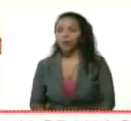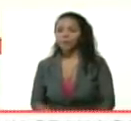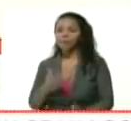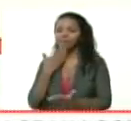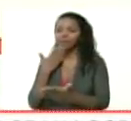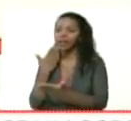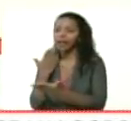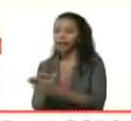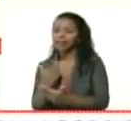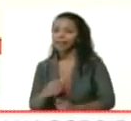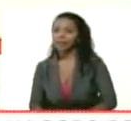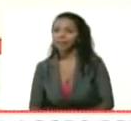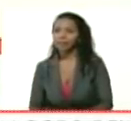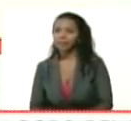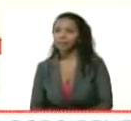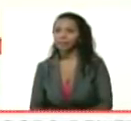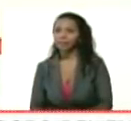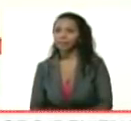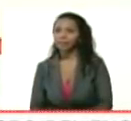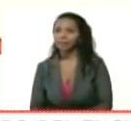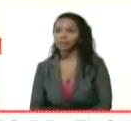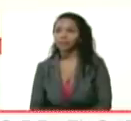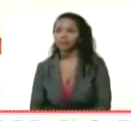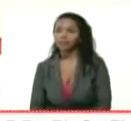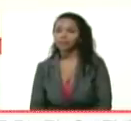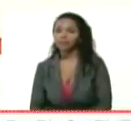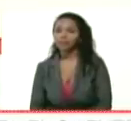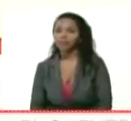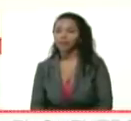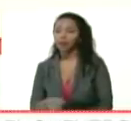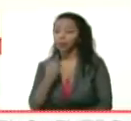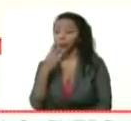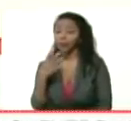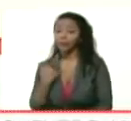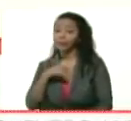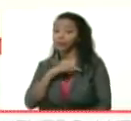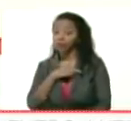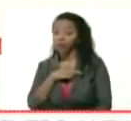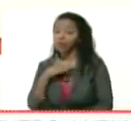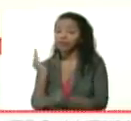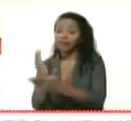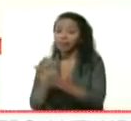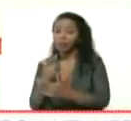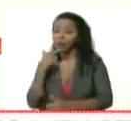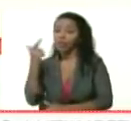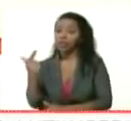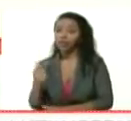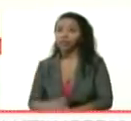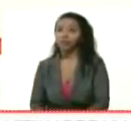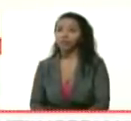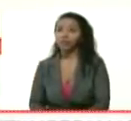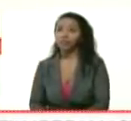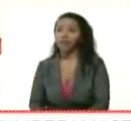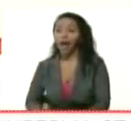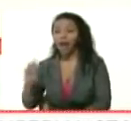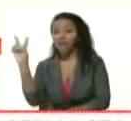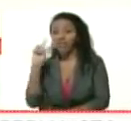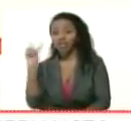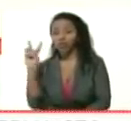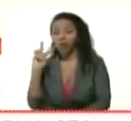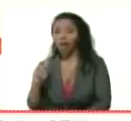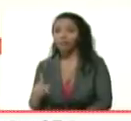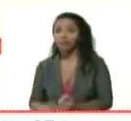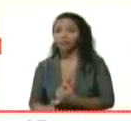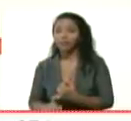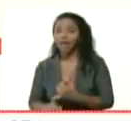Gracias, Greya. Bueno, nosotros siempre hemos dicho para que en Venezuela